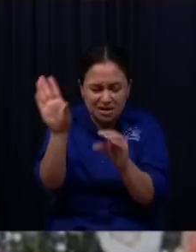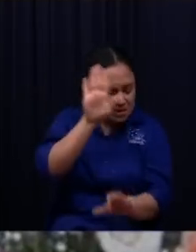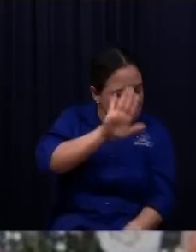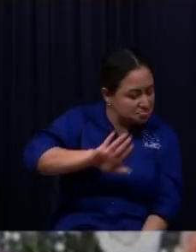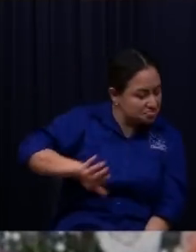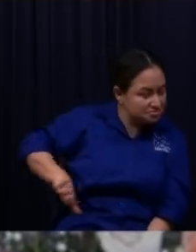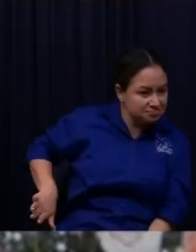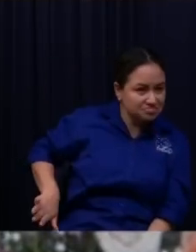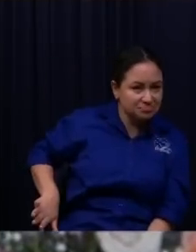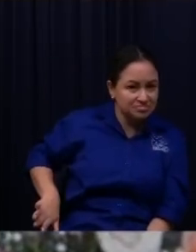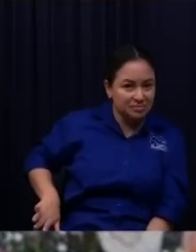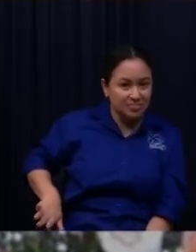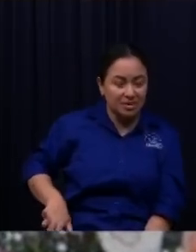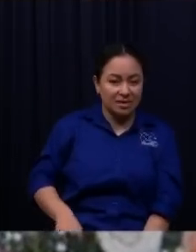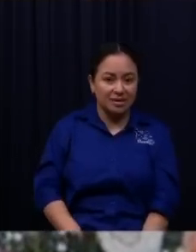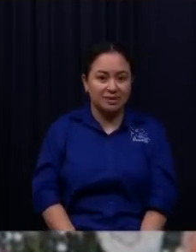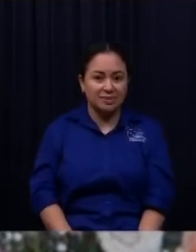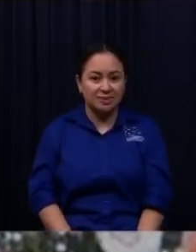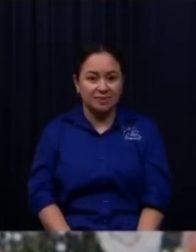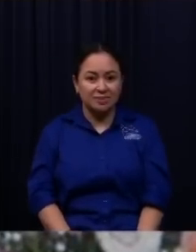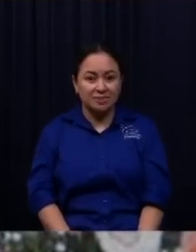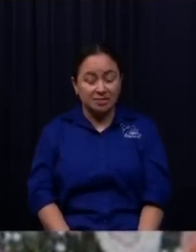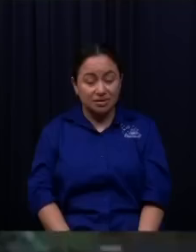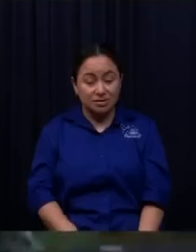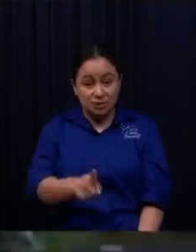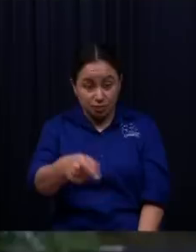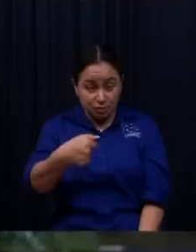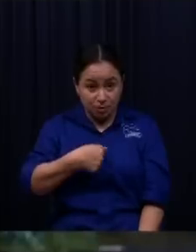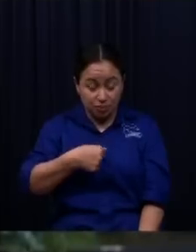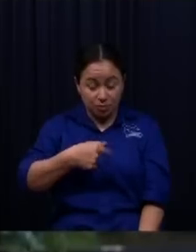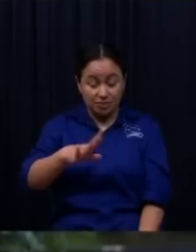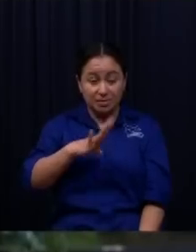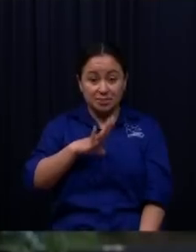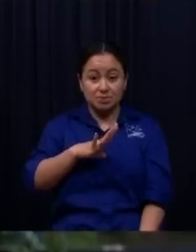Entonces yo tengo un sumo sacerdote que me perdona,